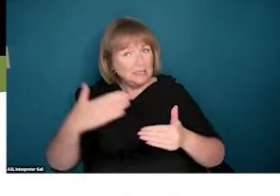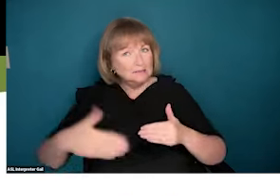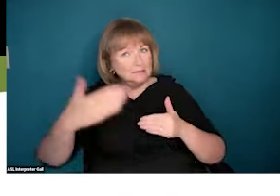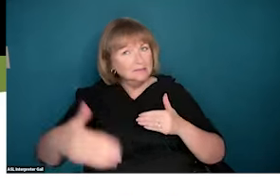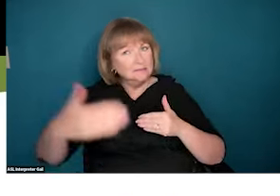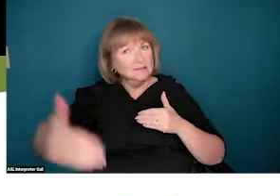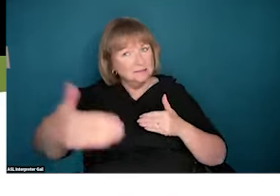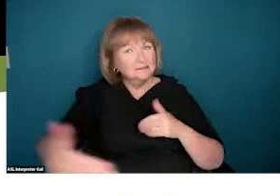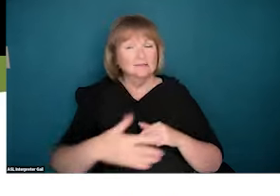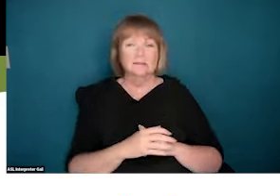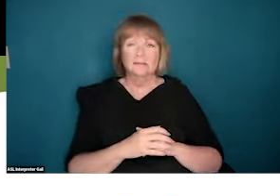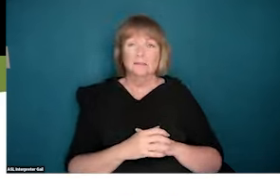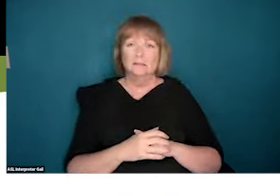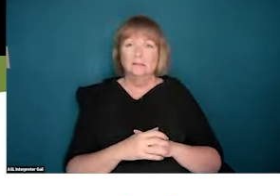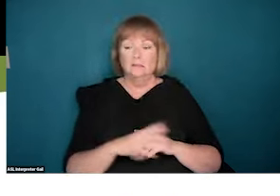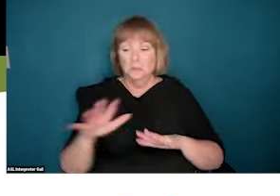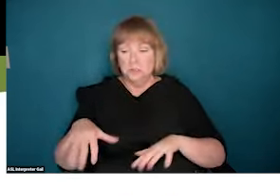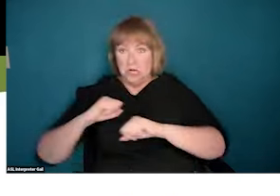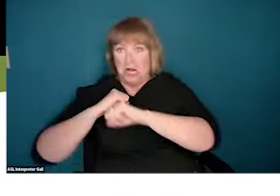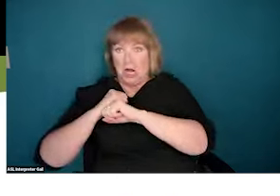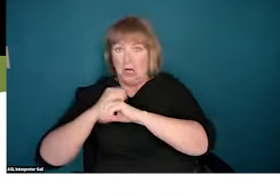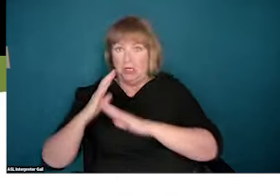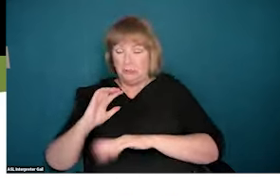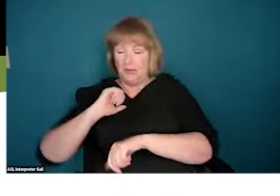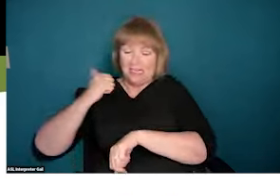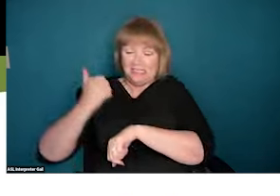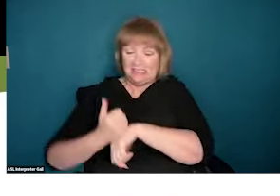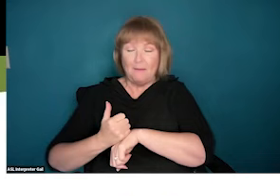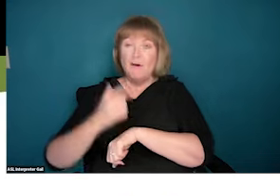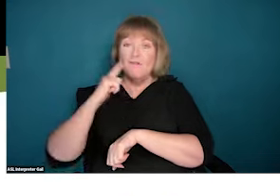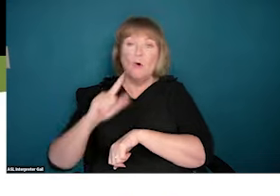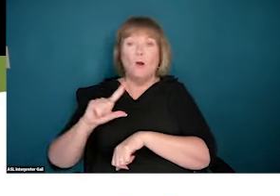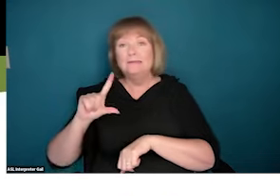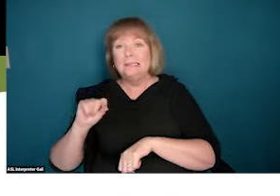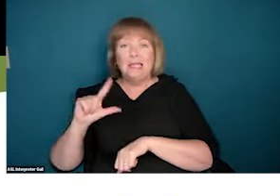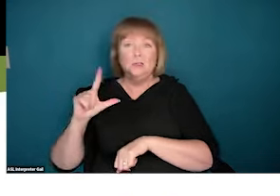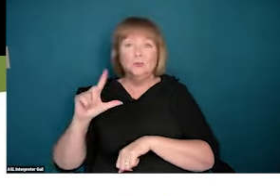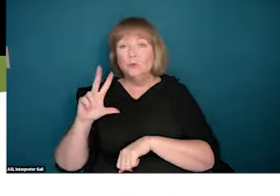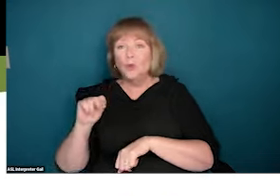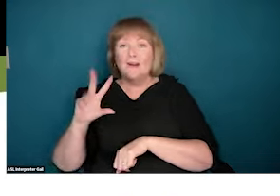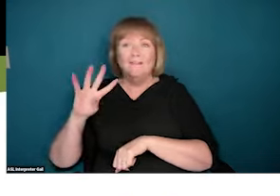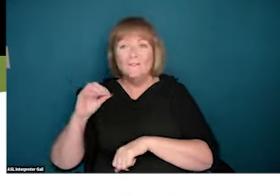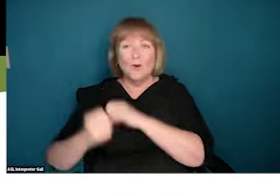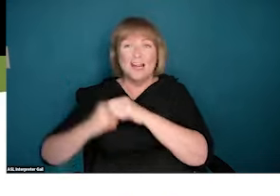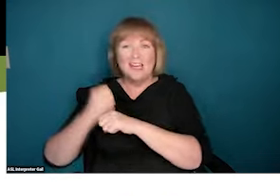una corte que usted no es competentemente legal para tomar sus decisiones, pero y es algo que